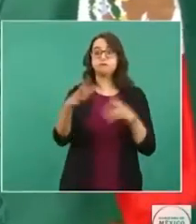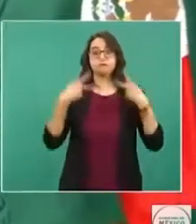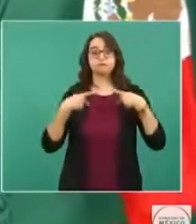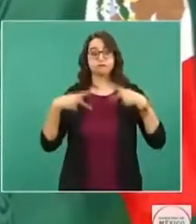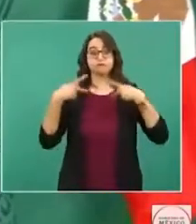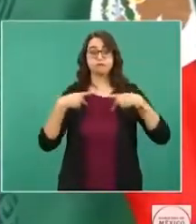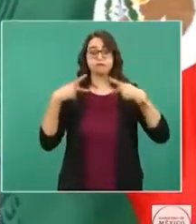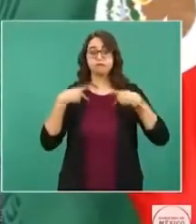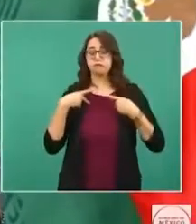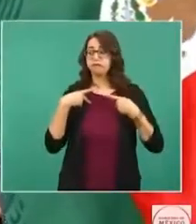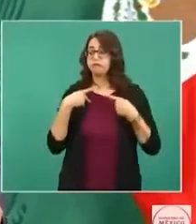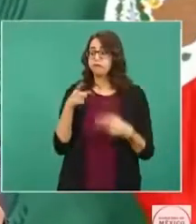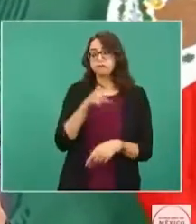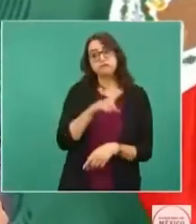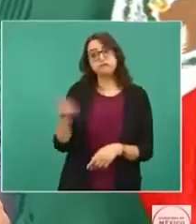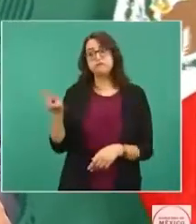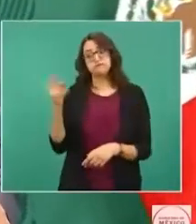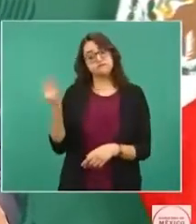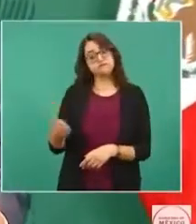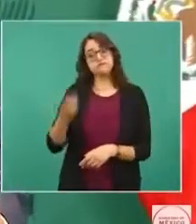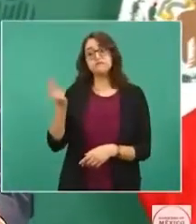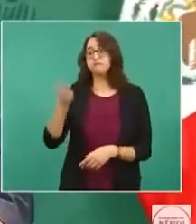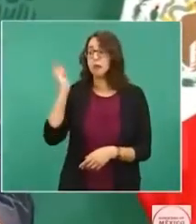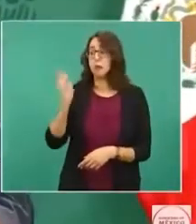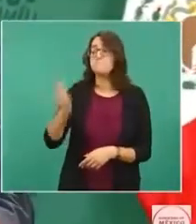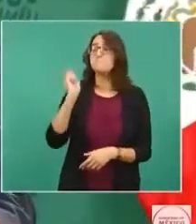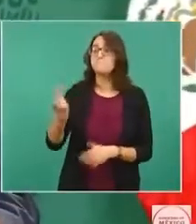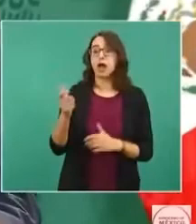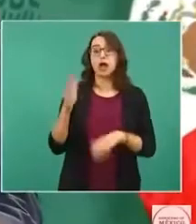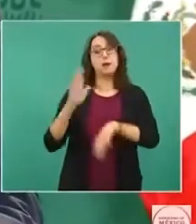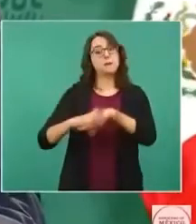usuarios en general, tienen que pagar más